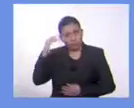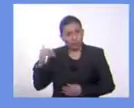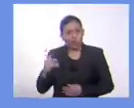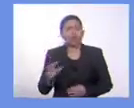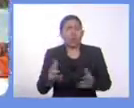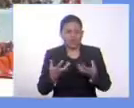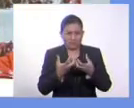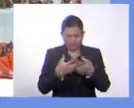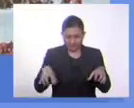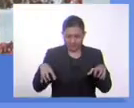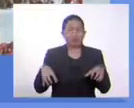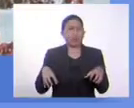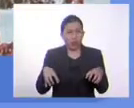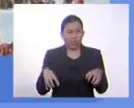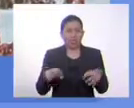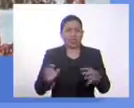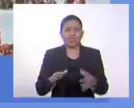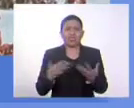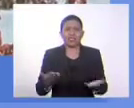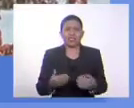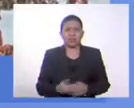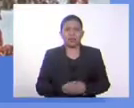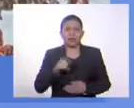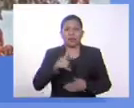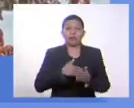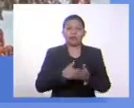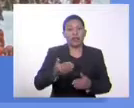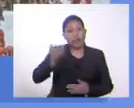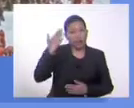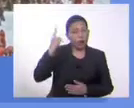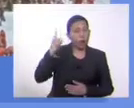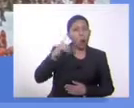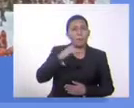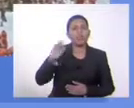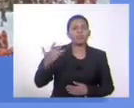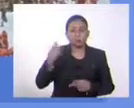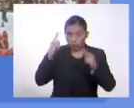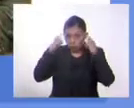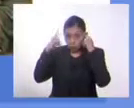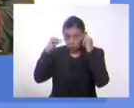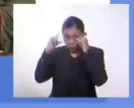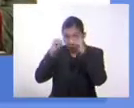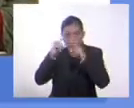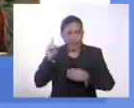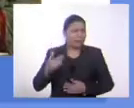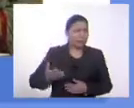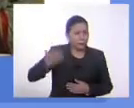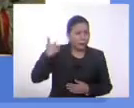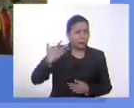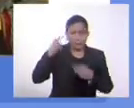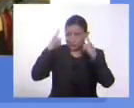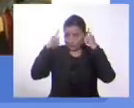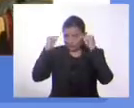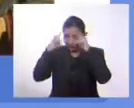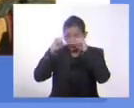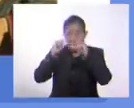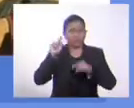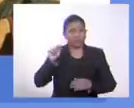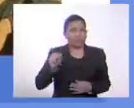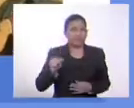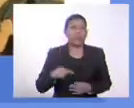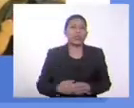El Imperio Romano estaba extendiéndose y por lo tanto habían ciudadanos que ya no vivían dentro de los límites del